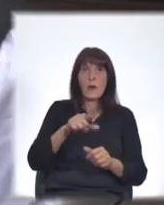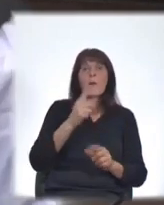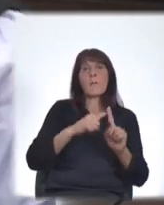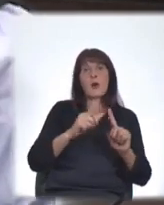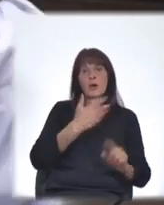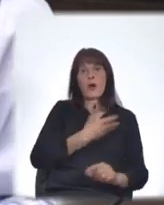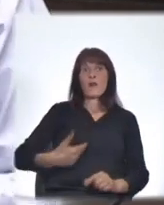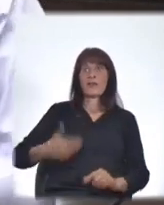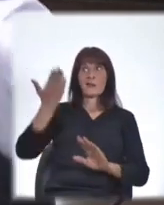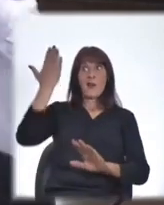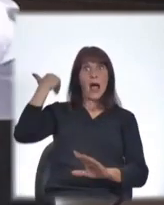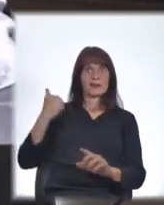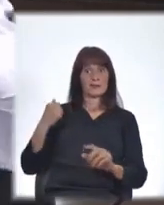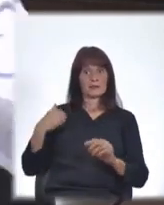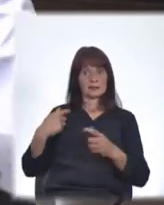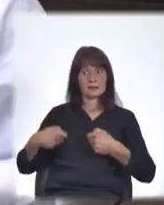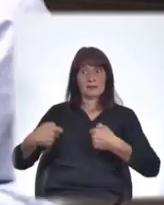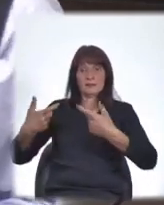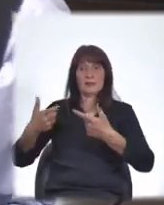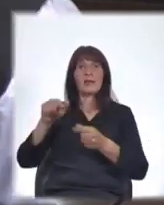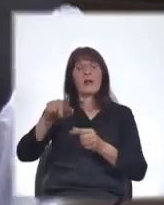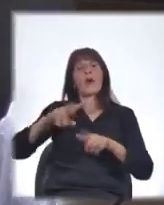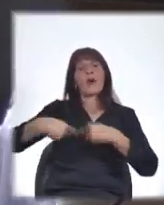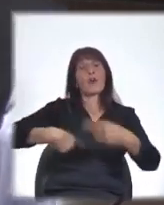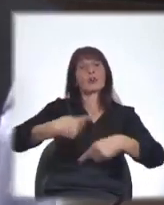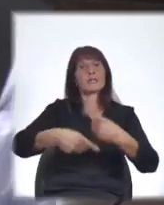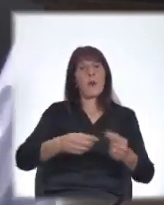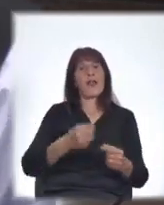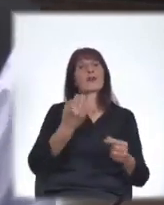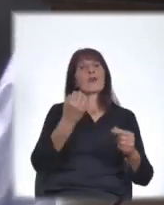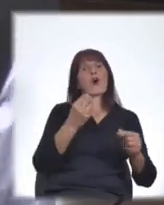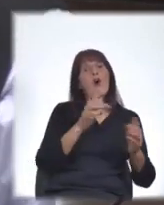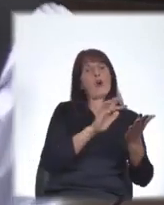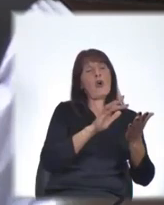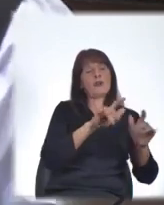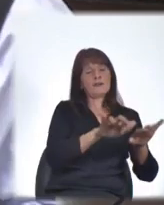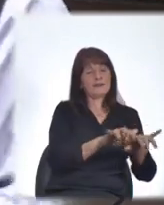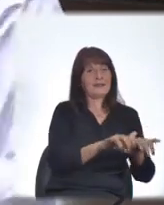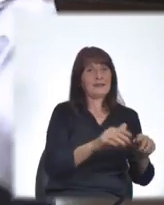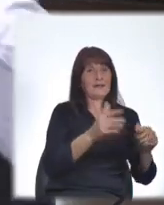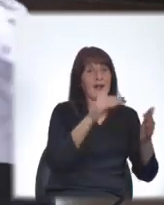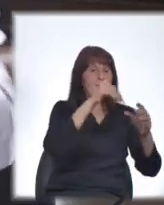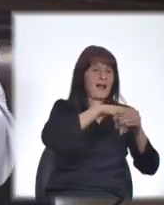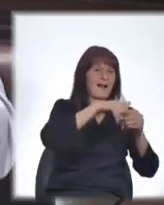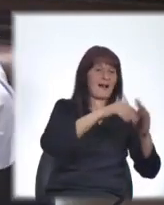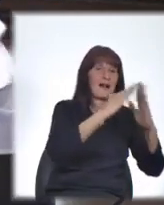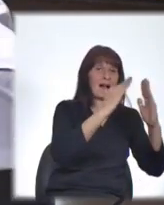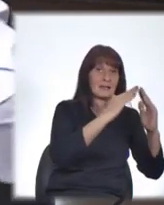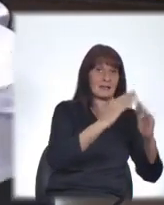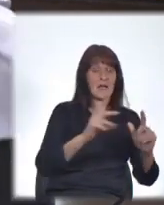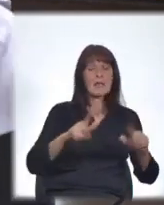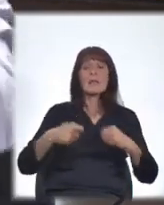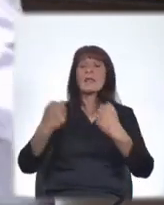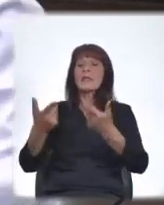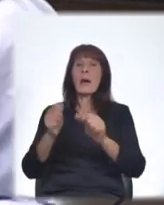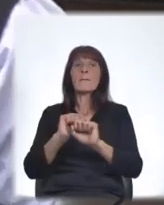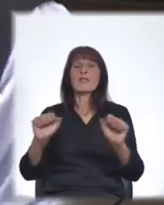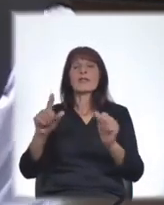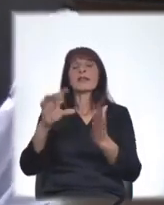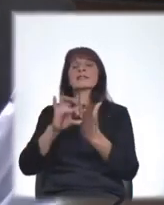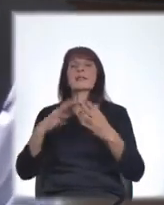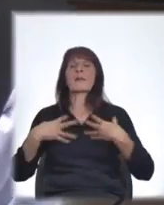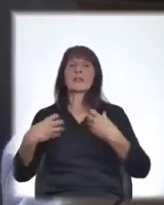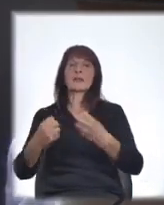gobiernos frente amplistas, que permitieron continuar con el teletrabajo, continuar con la educación a distancia, que permitieron poner al sistema de